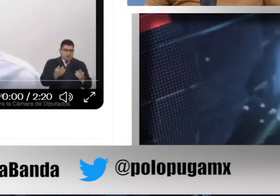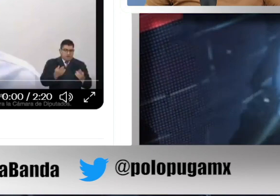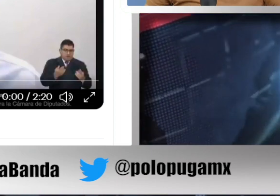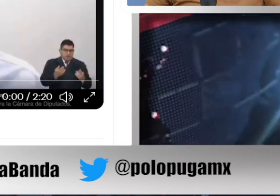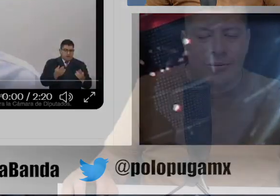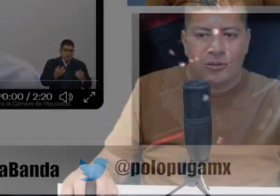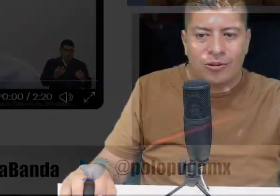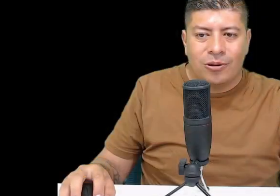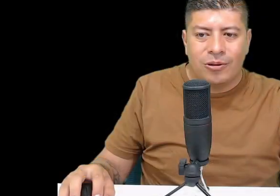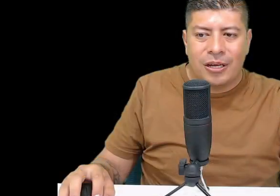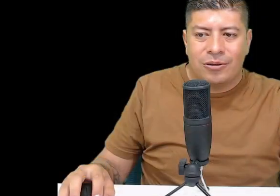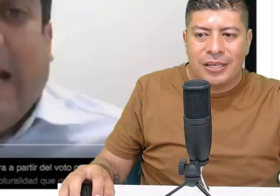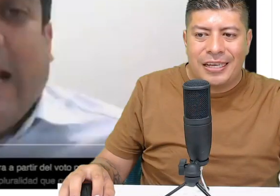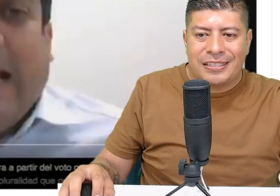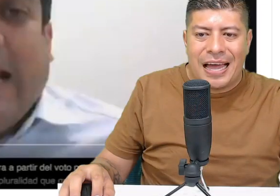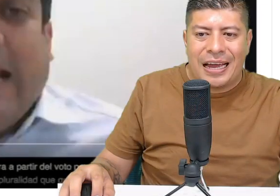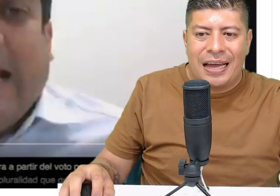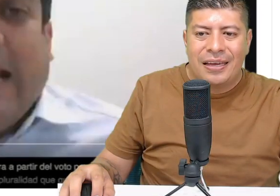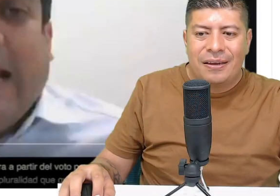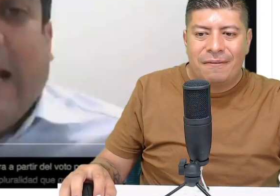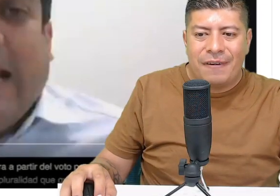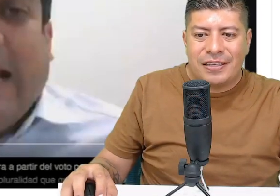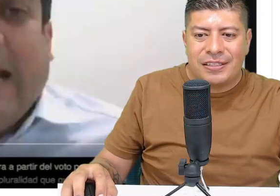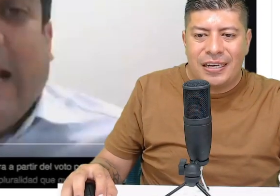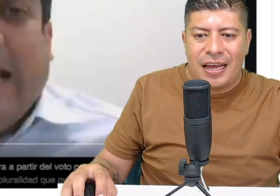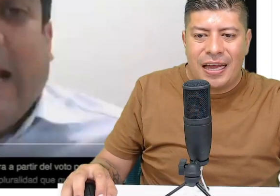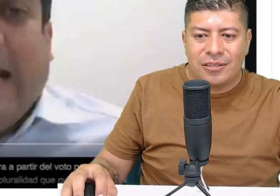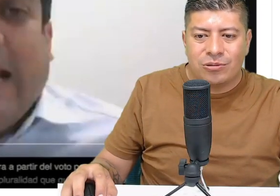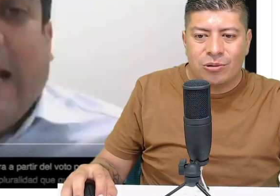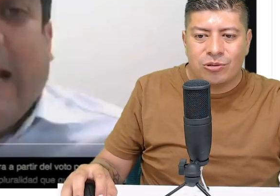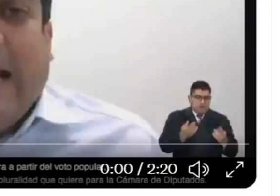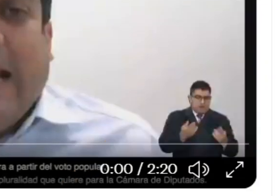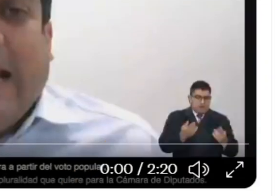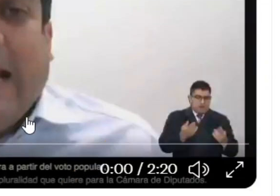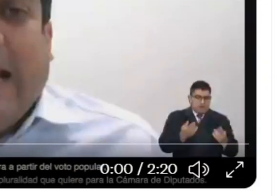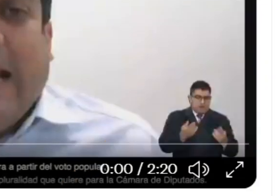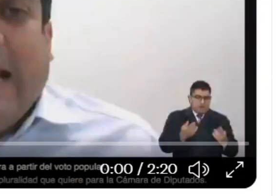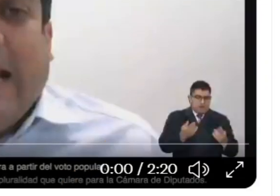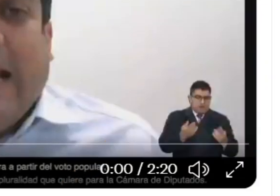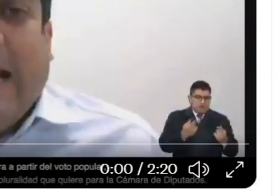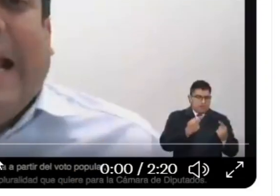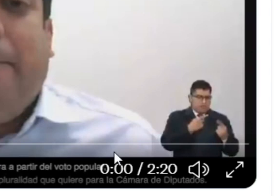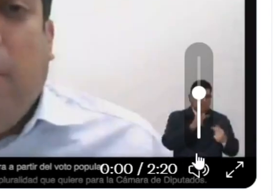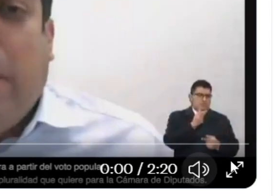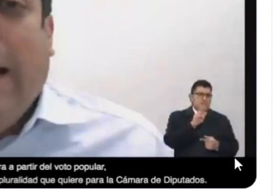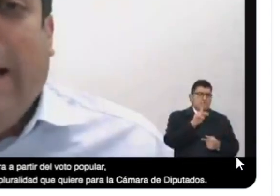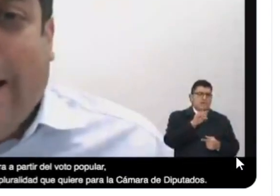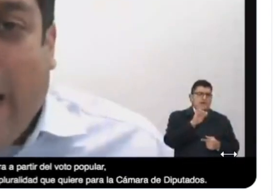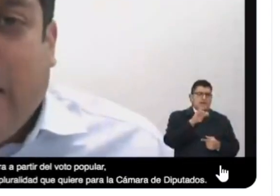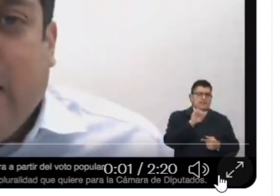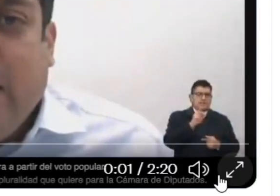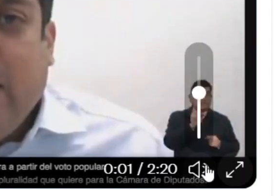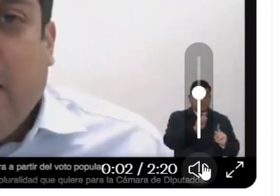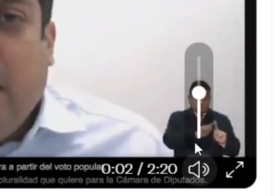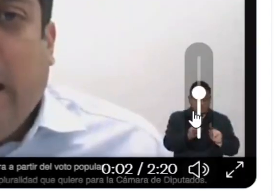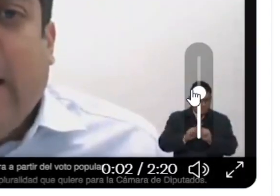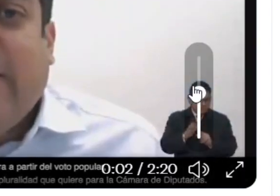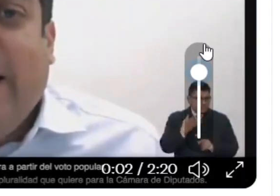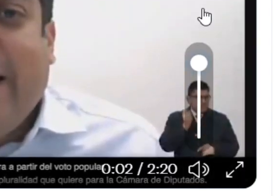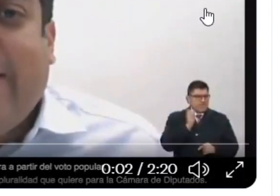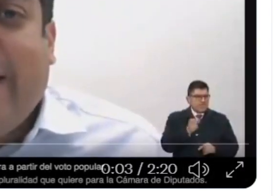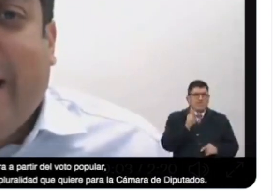dice venga con todo que no se les haga fácil a estos oportunistas la pluralidad